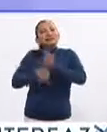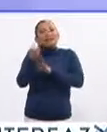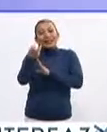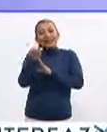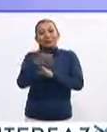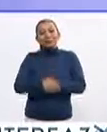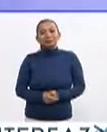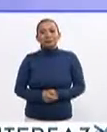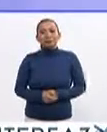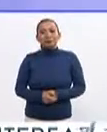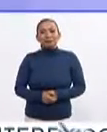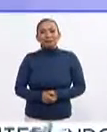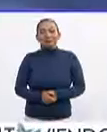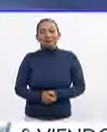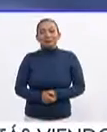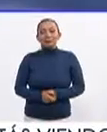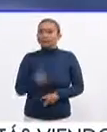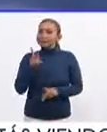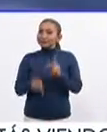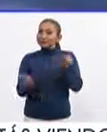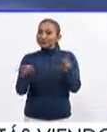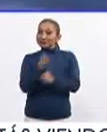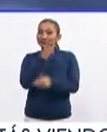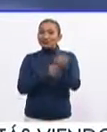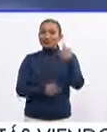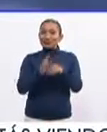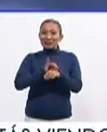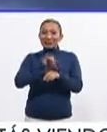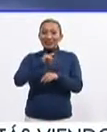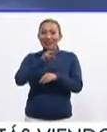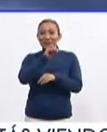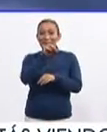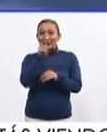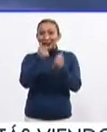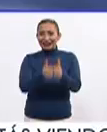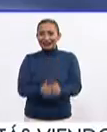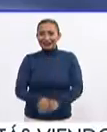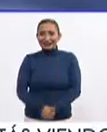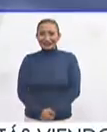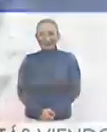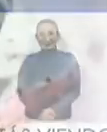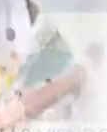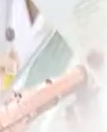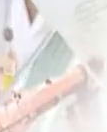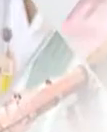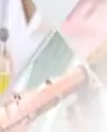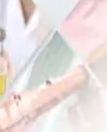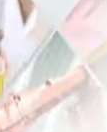de él. Claro que sí, Gracias. muchísimas gracias. Vamos a hacer una breve pausa y regresamos con más en Interfaz. No se vayan.